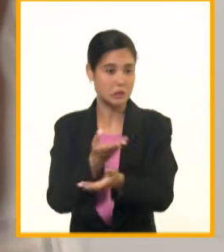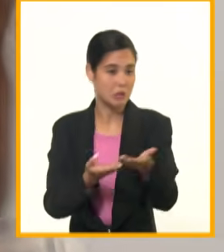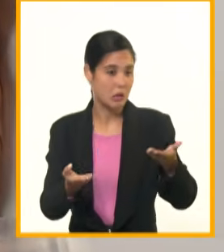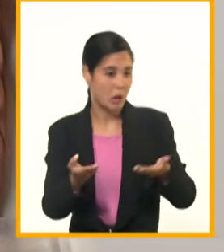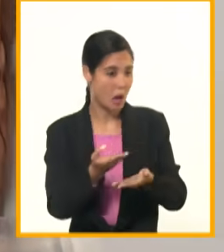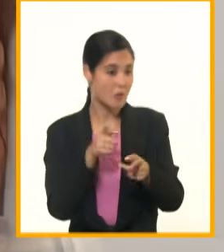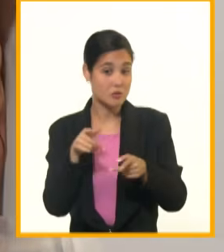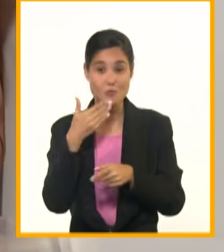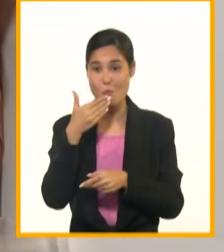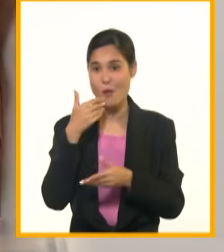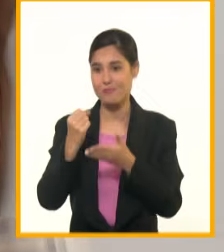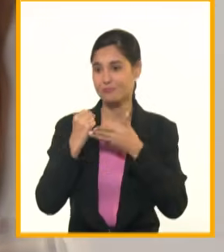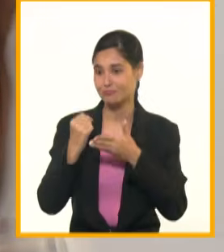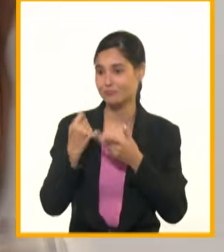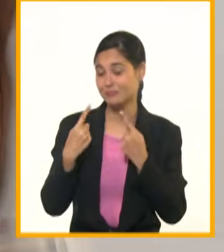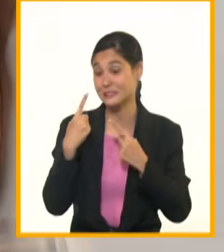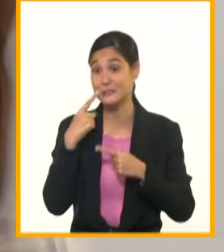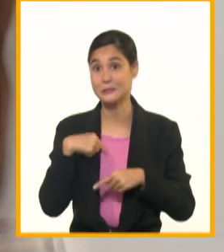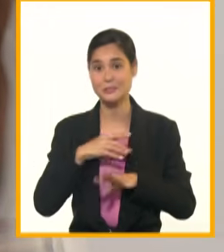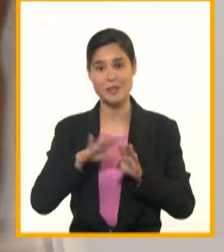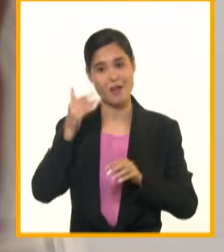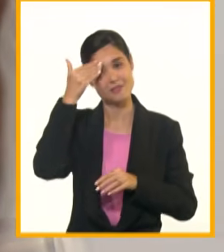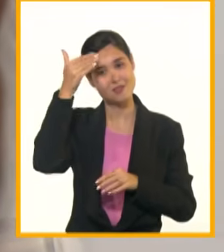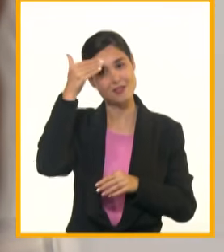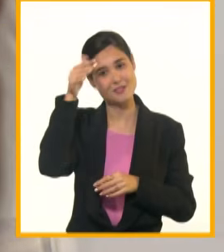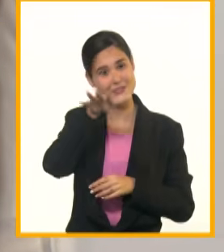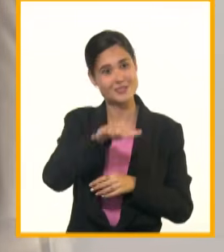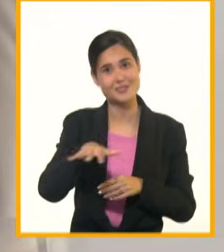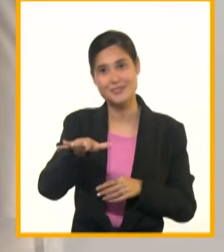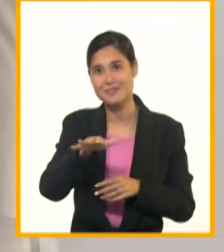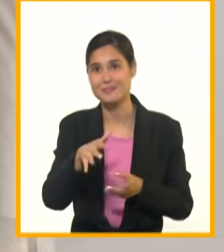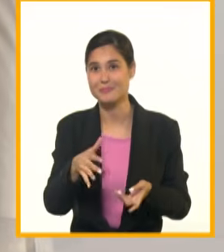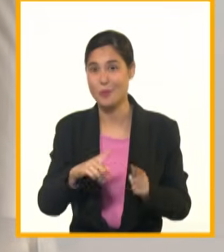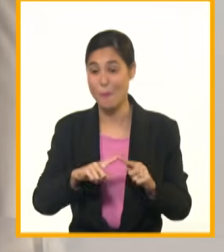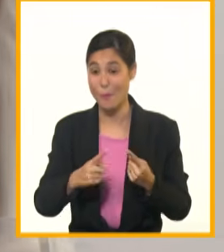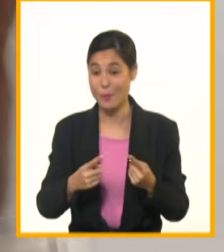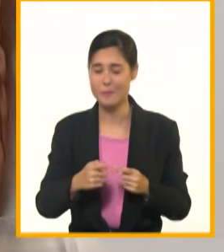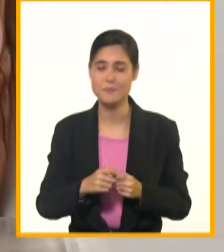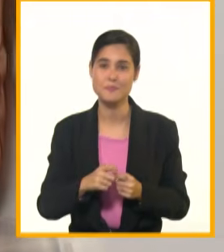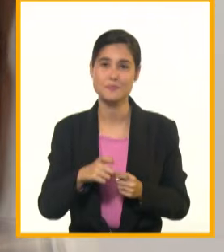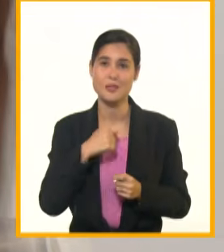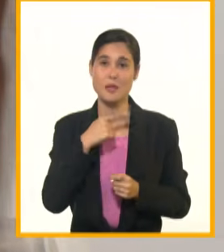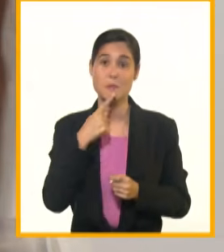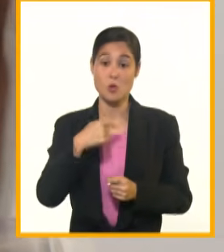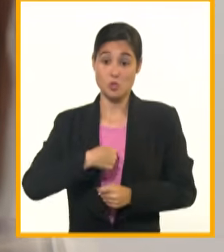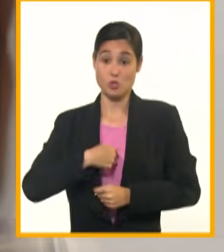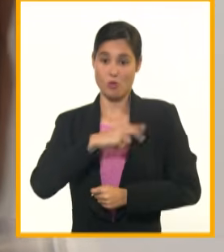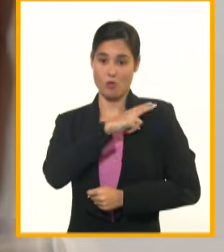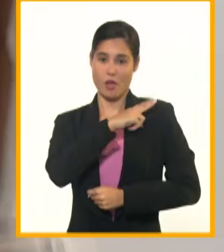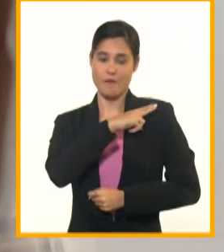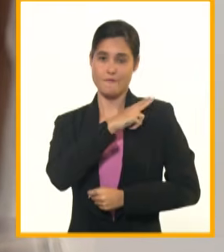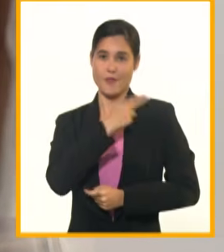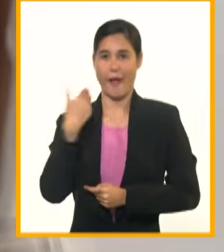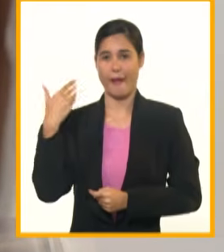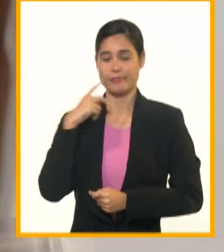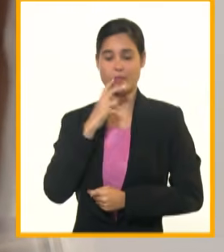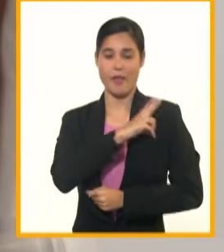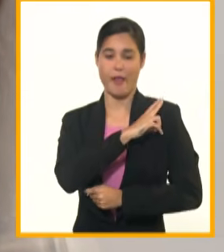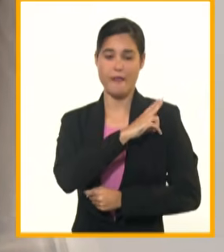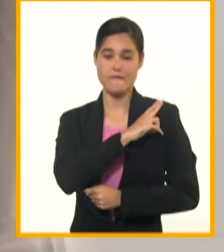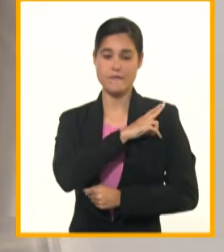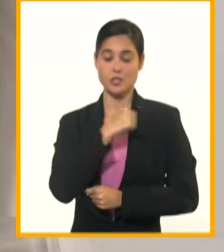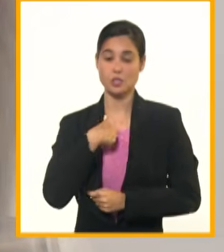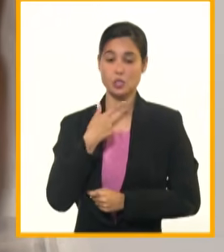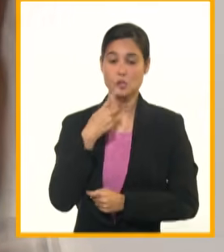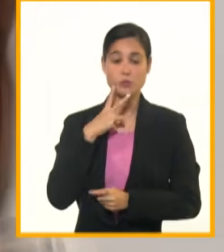mucho y reconocemos además porque realmente la jefatura que estuvo dirigiendo todo el proceso,